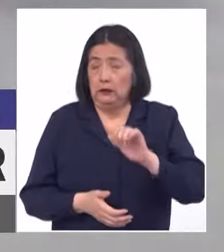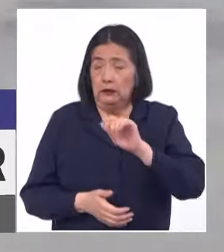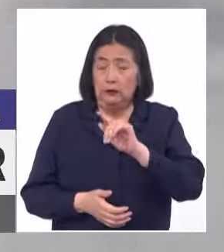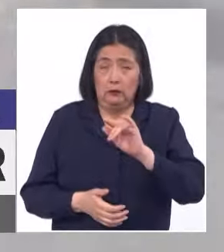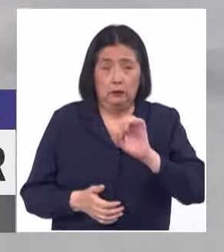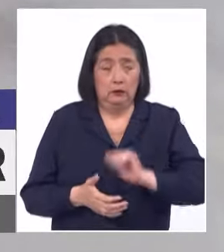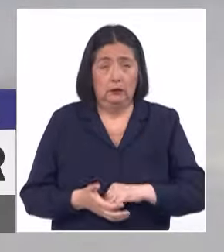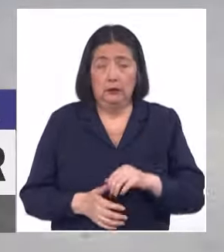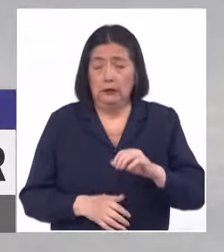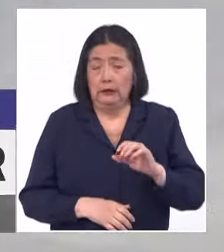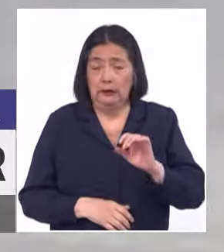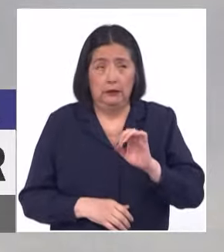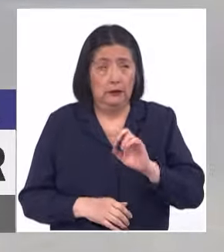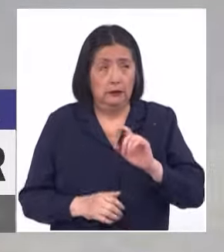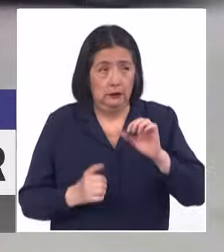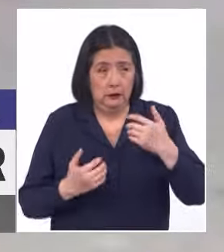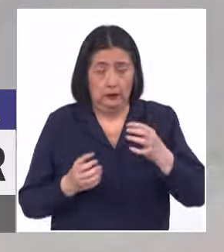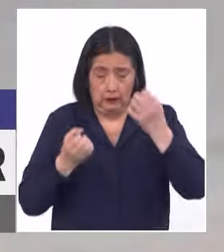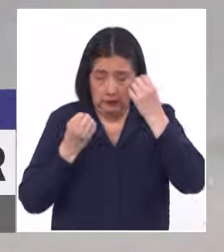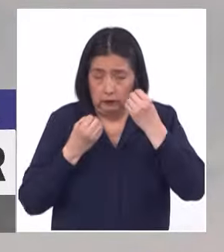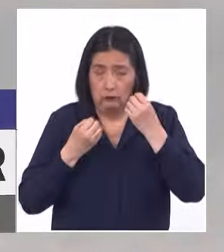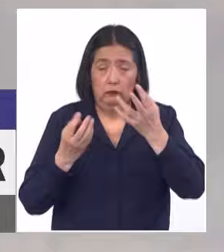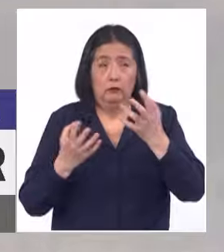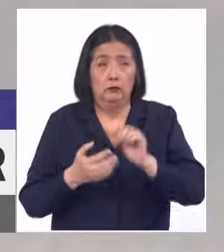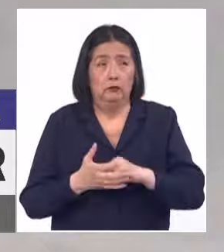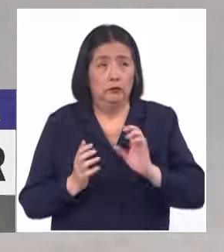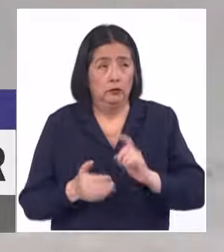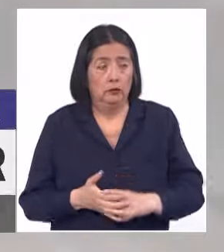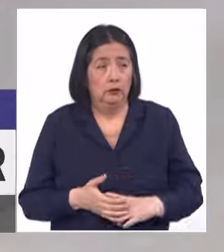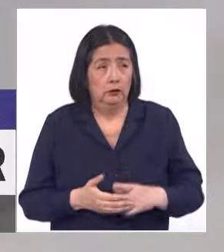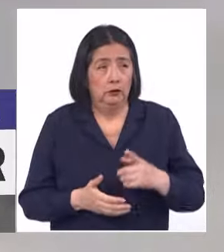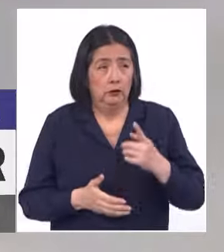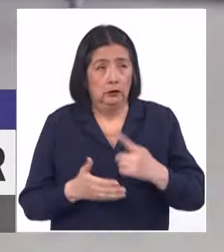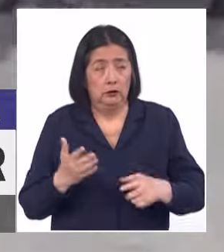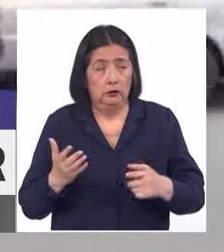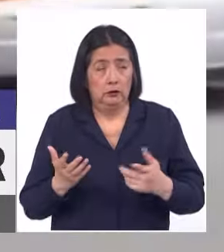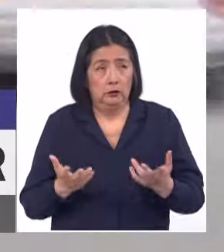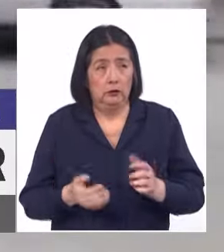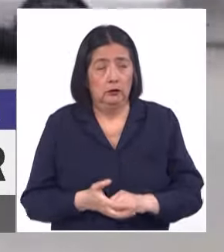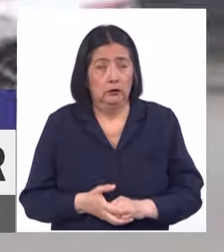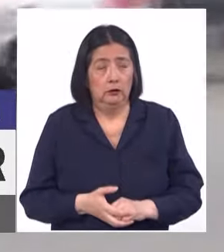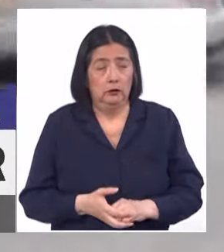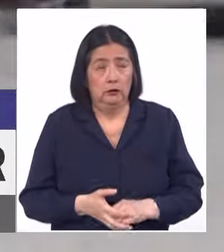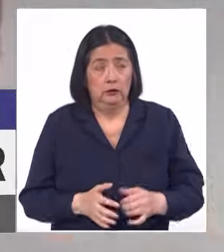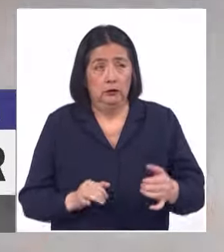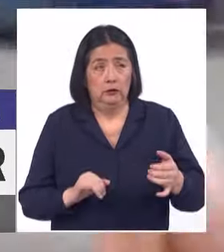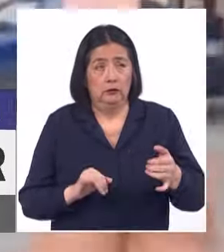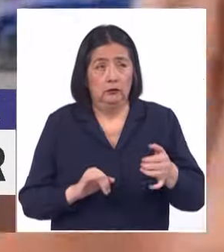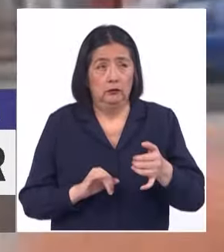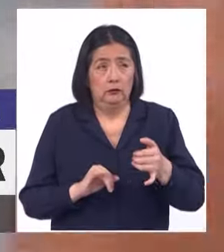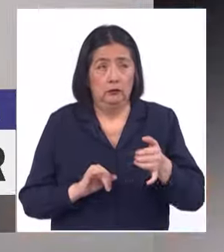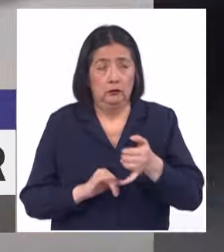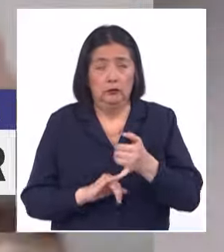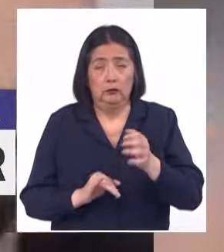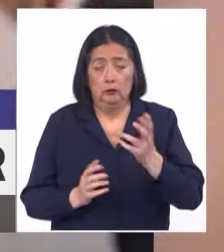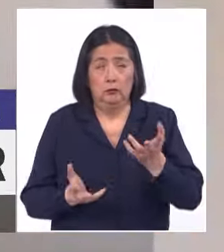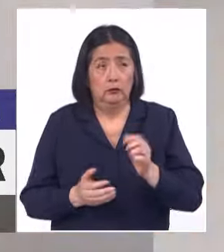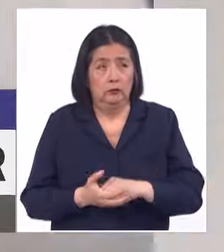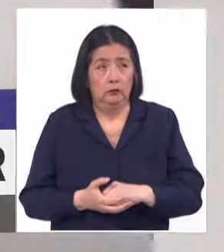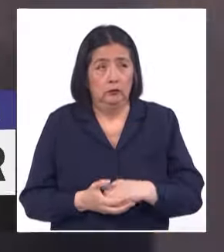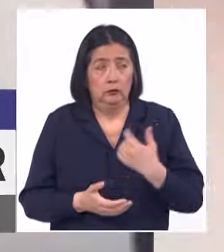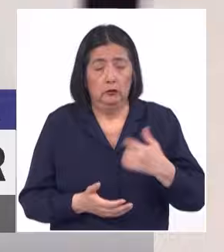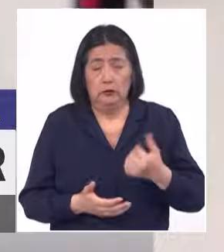Verdes, Enrique Chapuñán, dio a conocer, indicarle que su suegra había sufrido